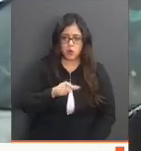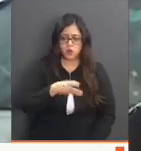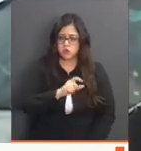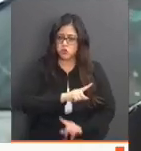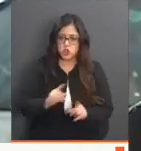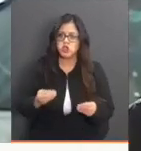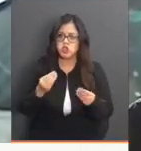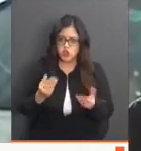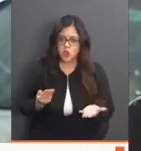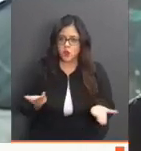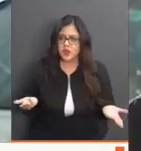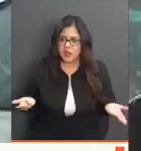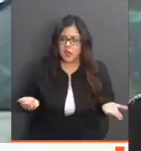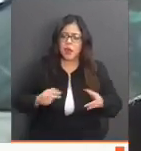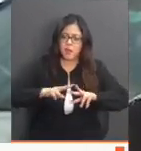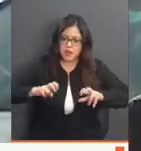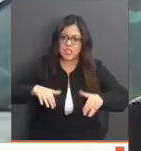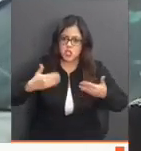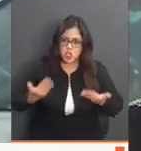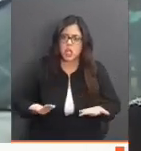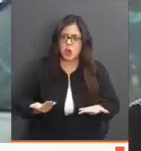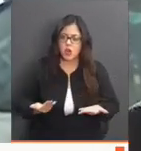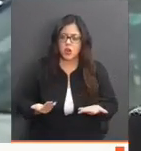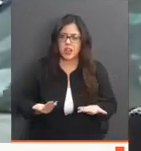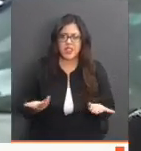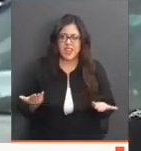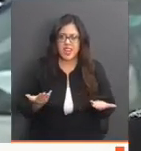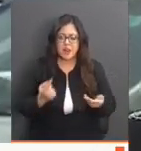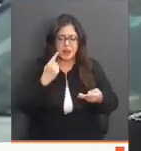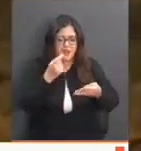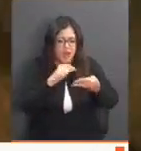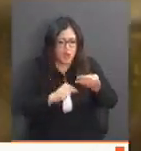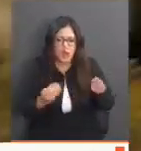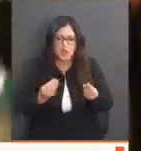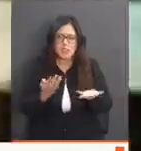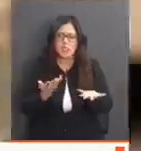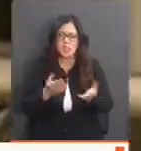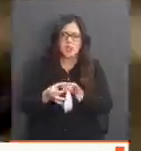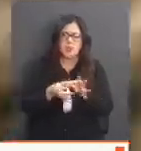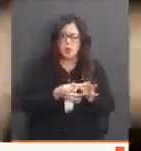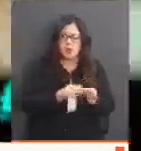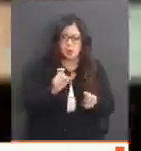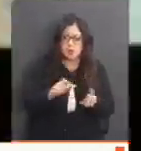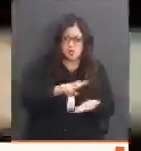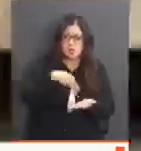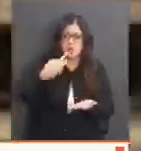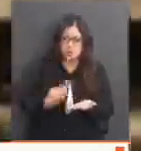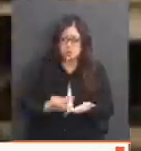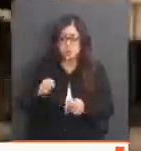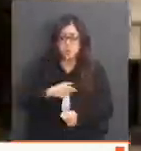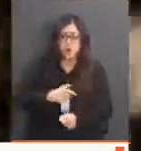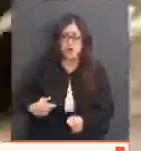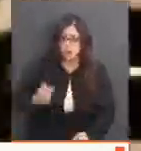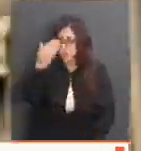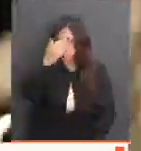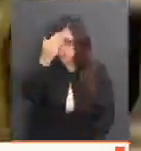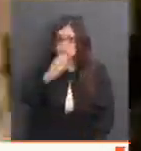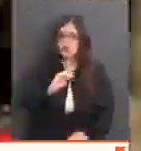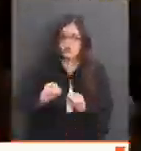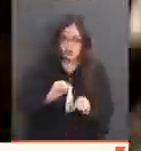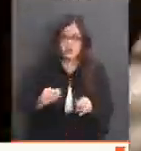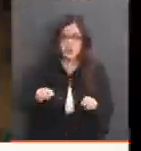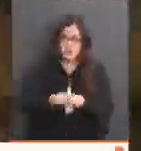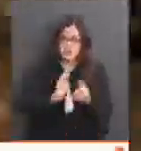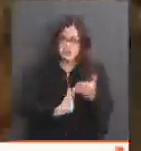obviamente hay una investigación para establecer las circunstancias en las cuales este joven cae. El gobierno manifestó preocupación por lo ocurrido y confirmó el inicio